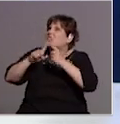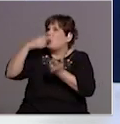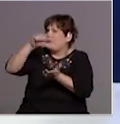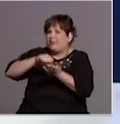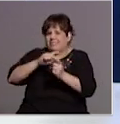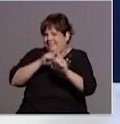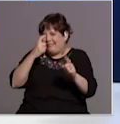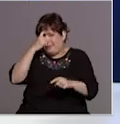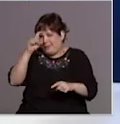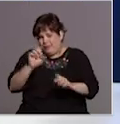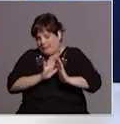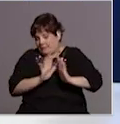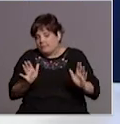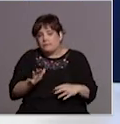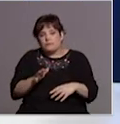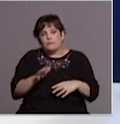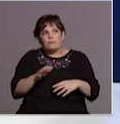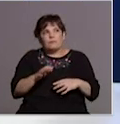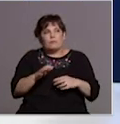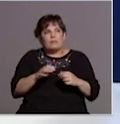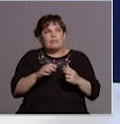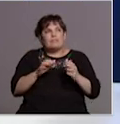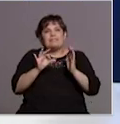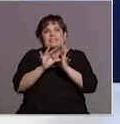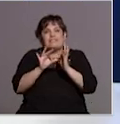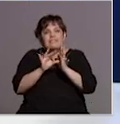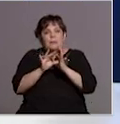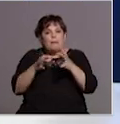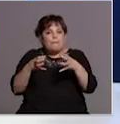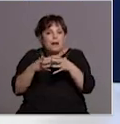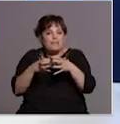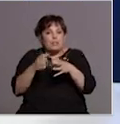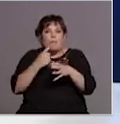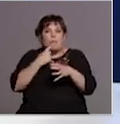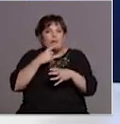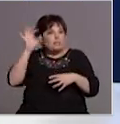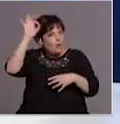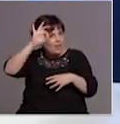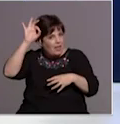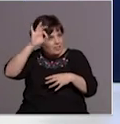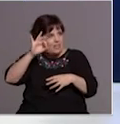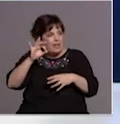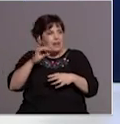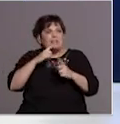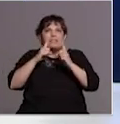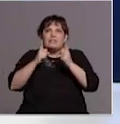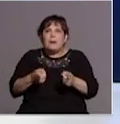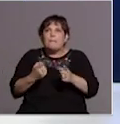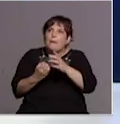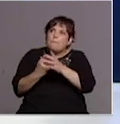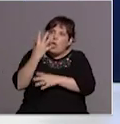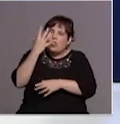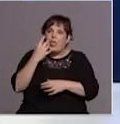entonces bueno el sistema de partidos en inglaterra que por mucho tiempo fue también un modelo